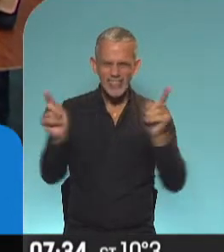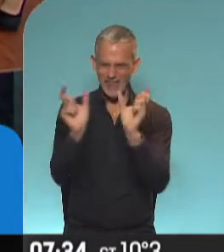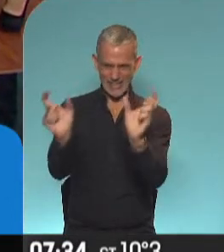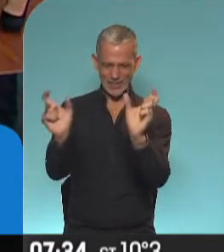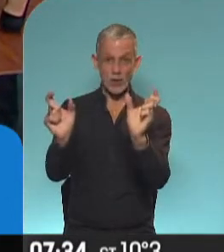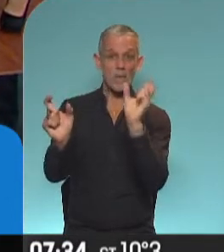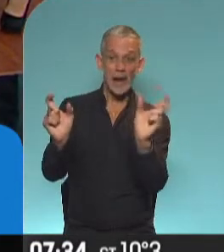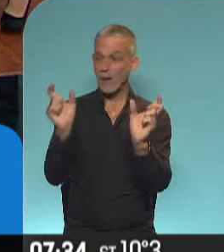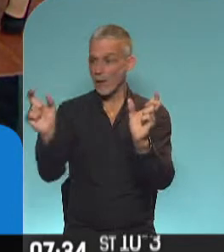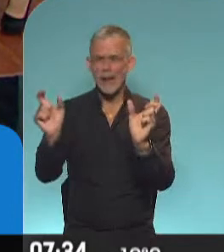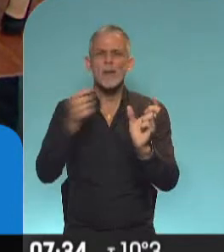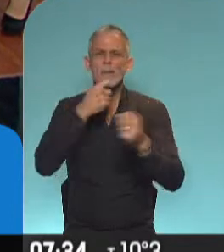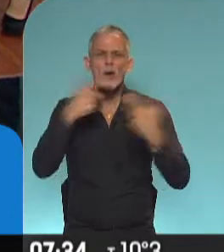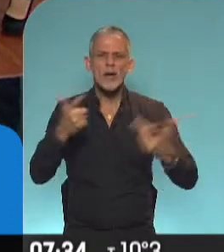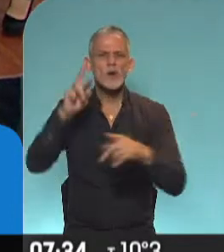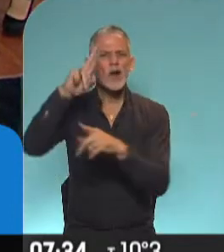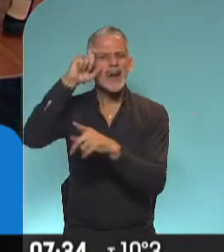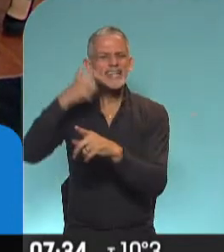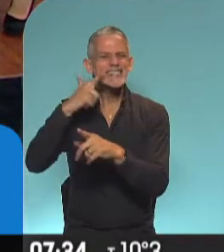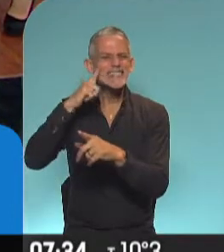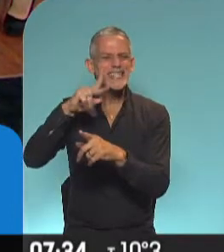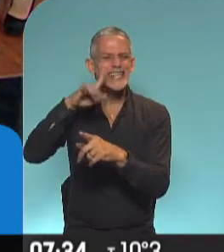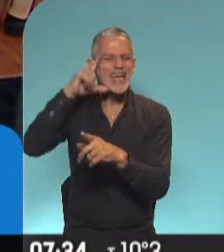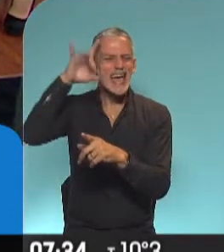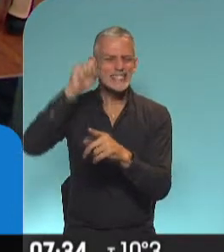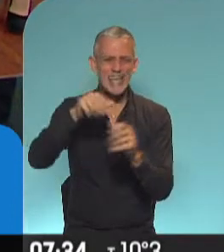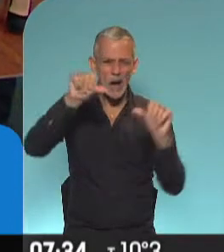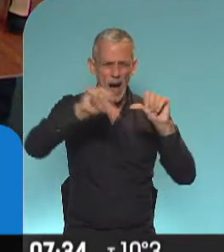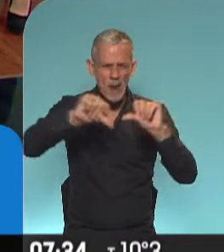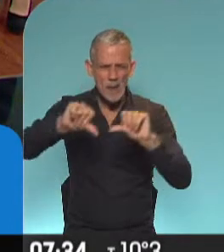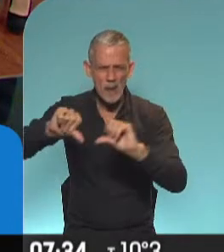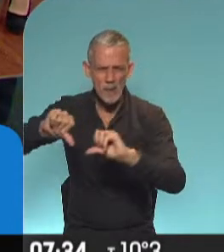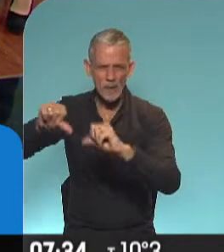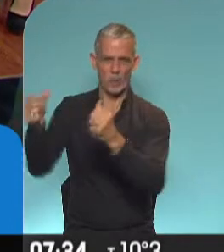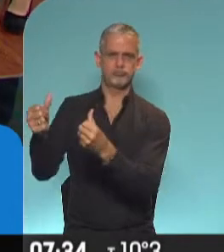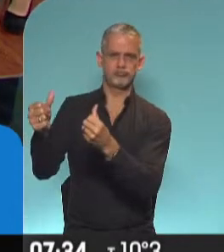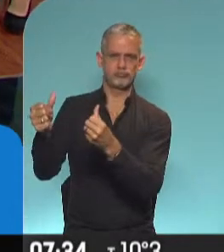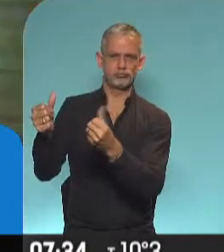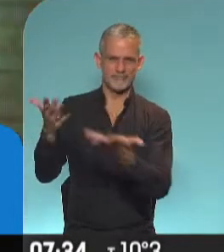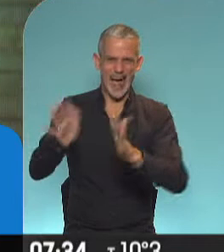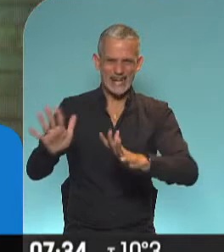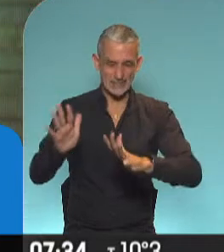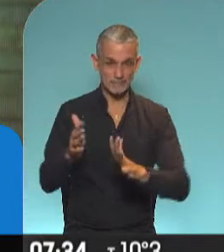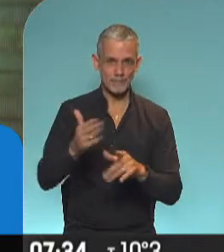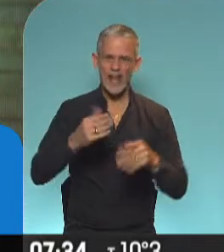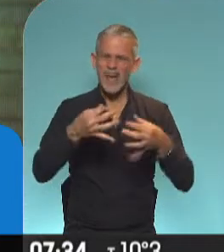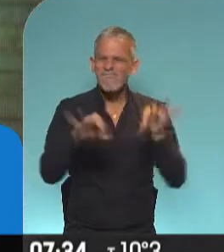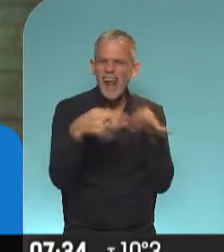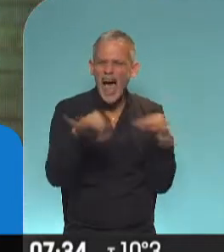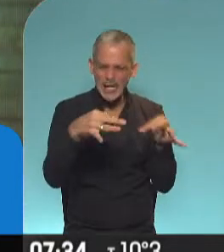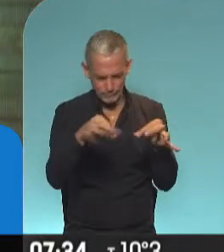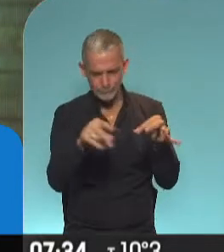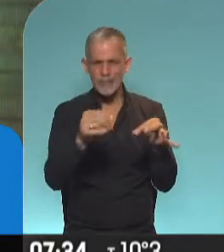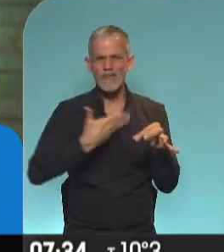con palabras muy conocidas como resiliencia, por ejemplo. Claro. A ver. ¿Por qué? Porque cuando uno habla de fragilidad,